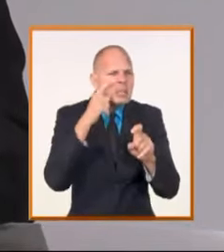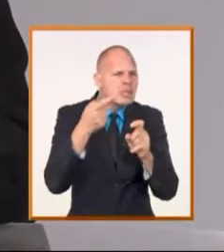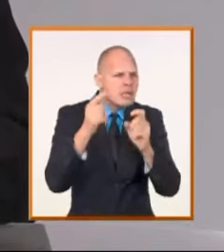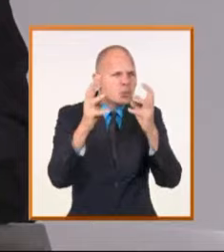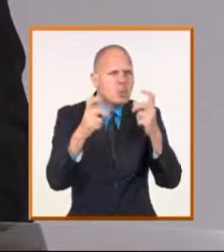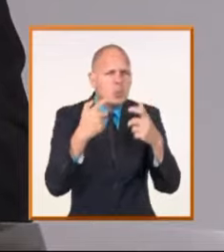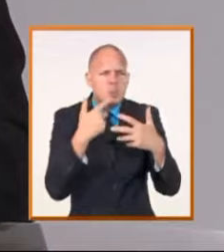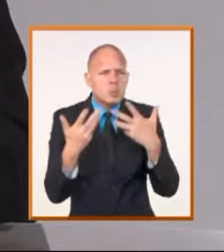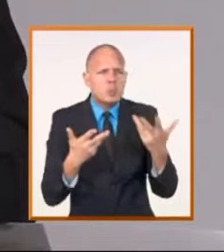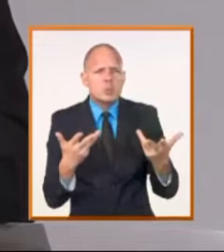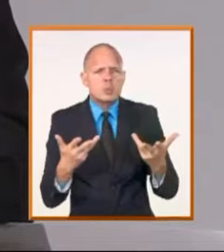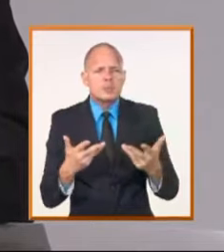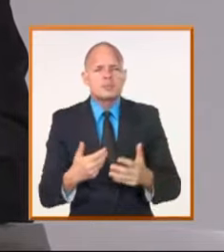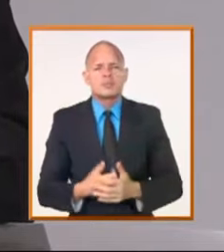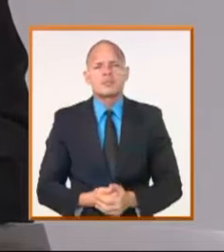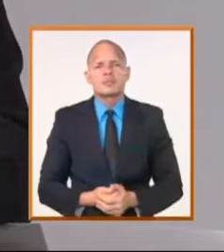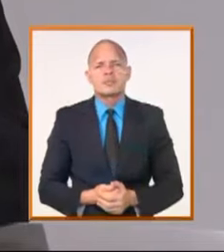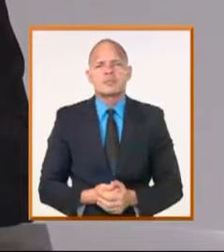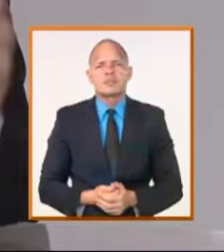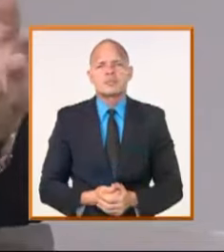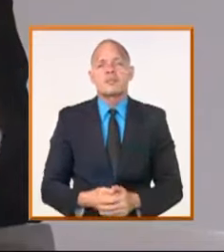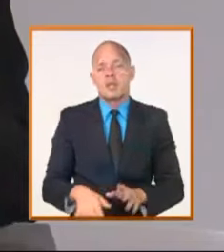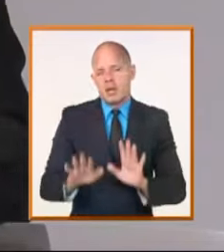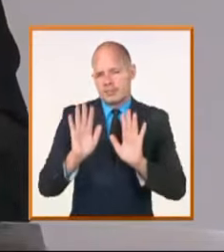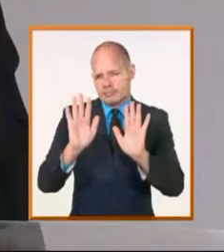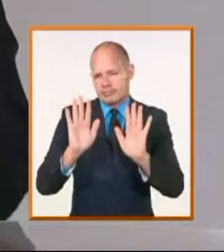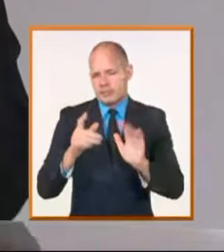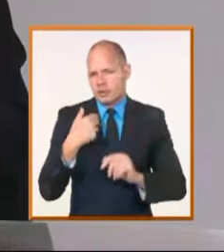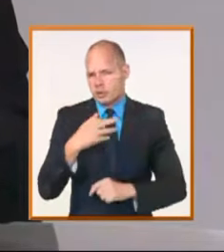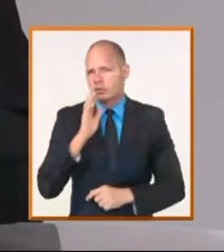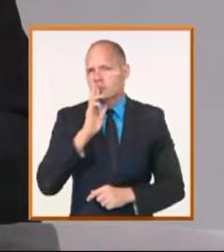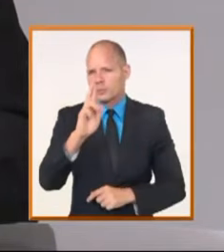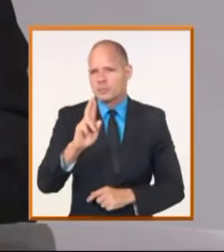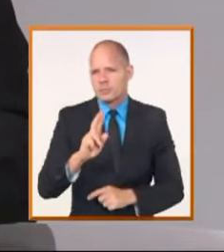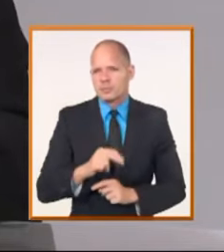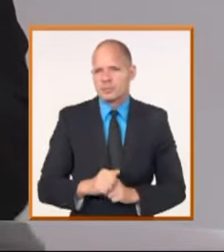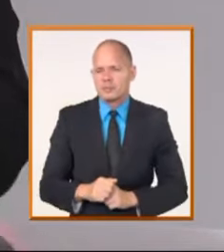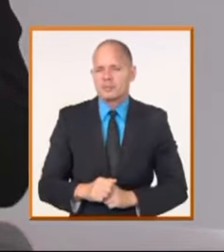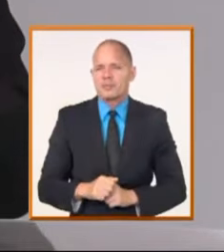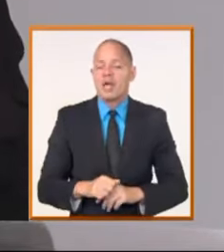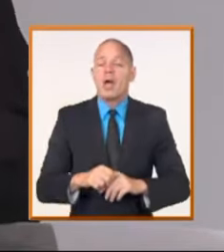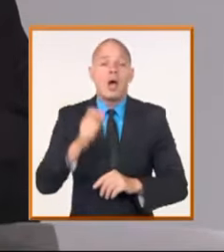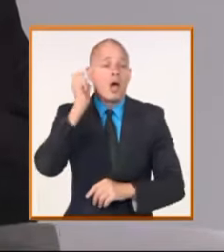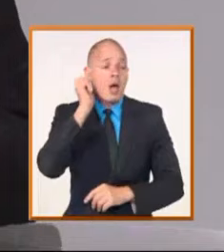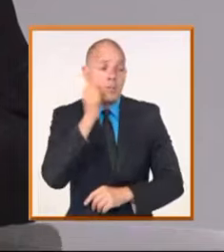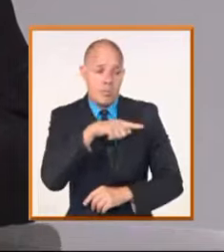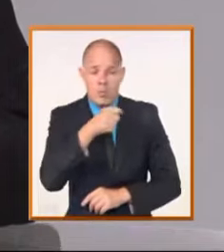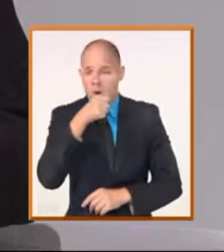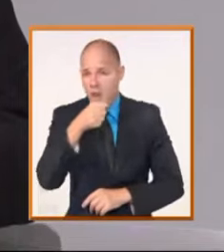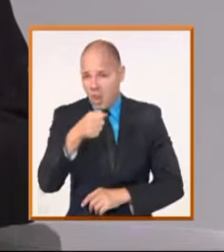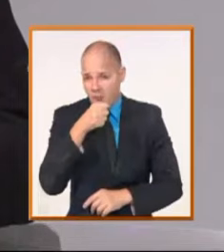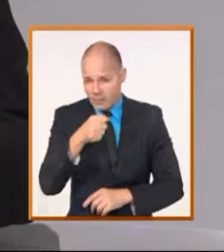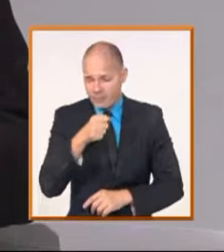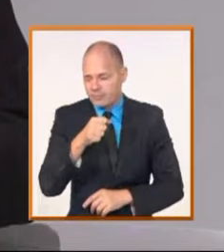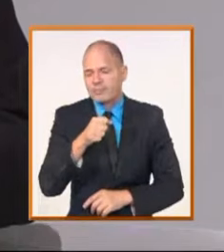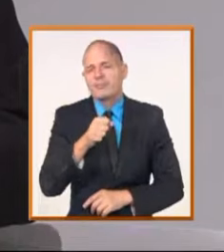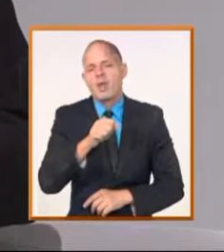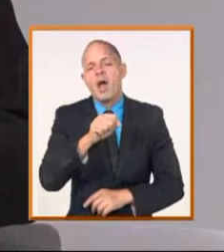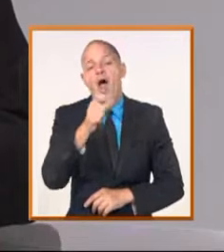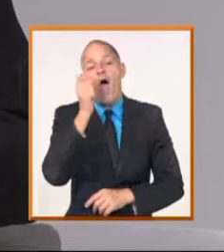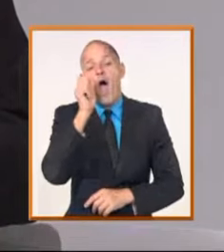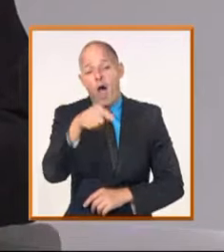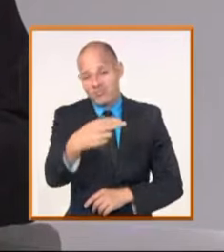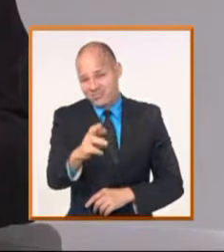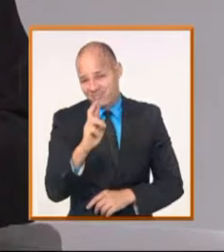entrar particularmente a este sondeo. Primero, como tú dices y como dice la persona que estaban entrevistando, falta más de un año